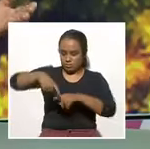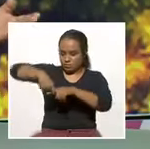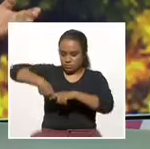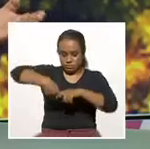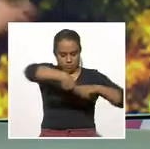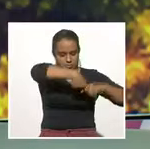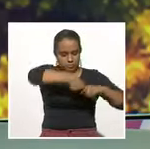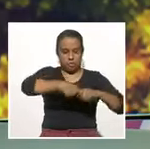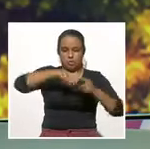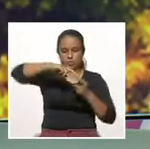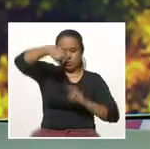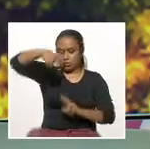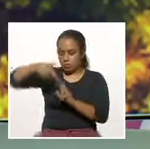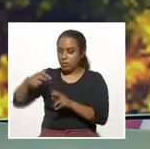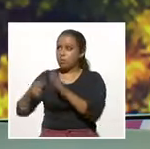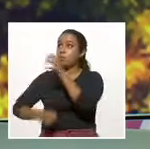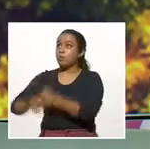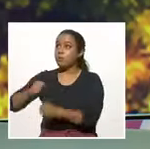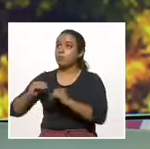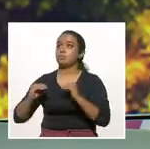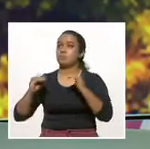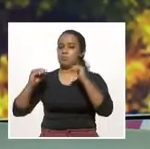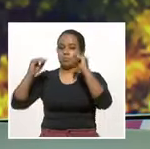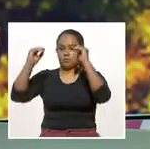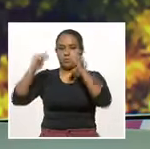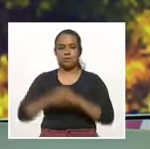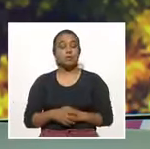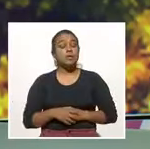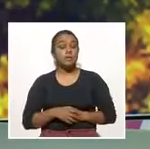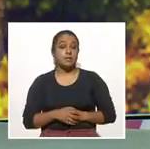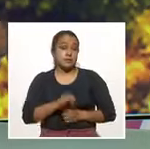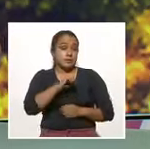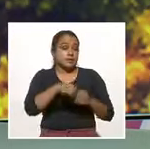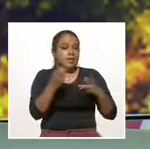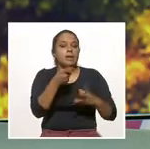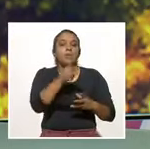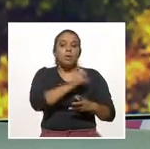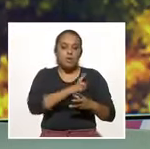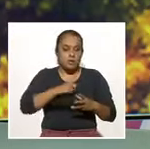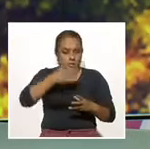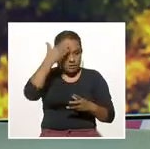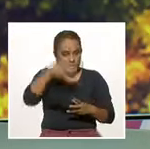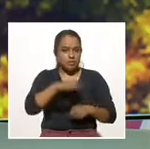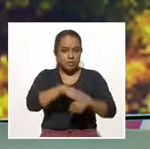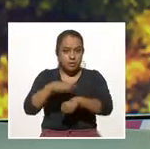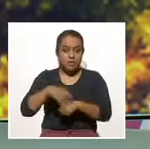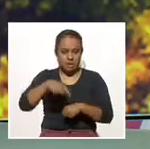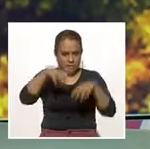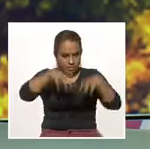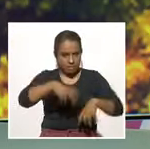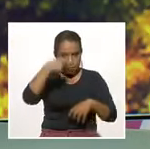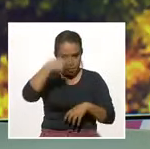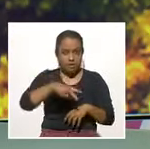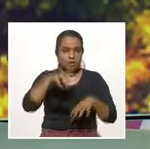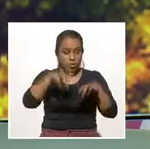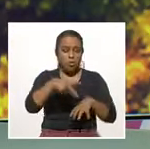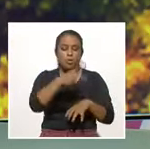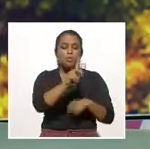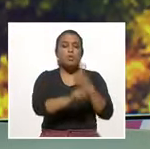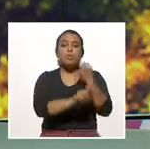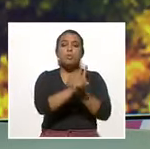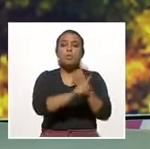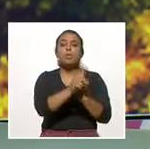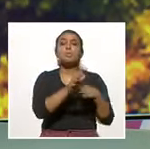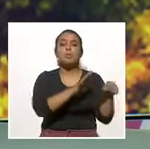porque este alertamiento creo que muy pocos lo conocían. Entonces es importante saber que en México llueve, el problema de la basura, que es un